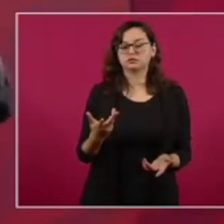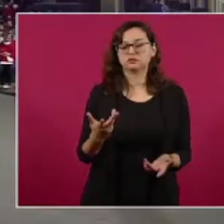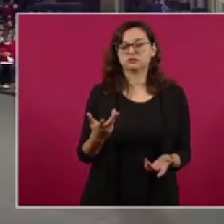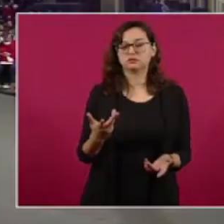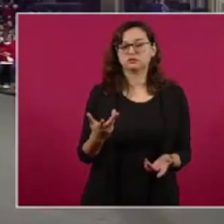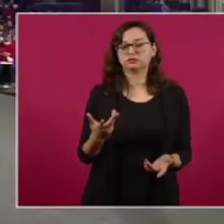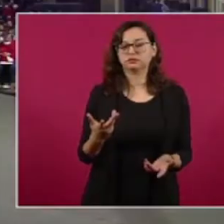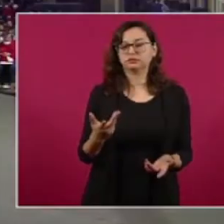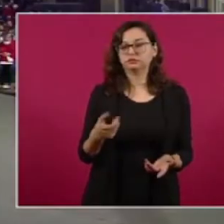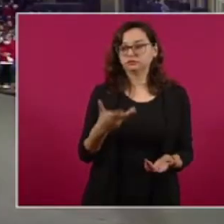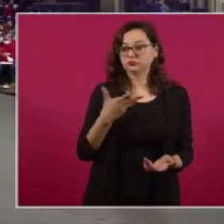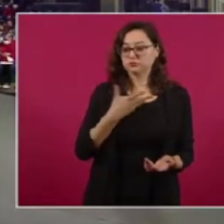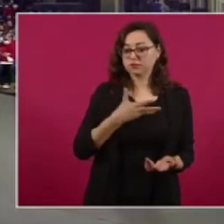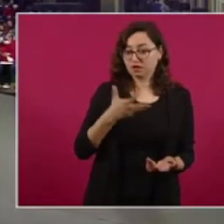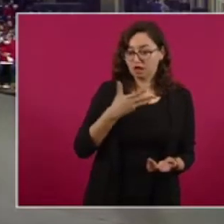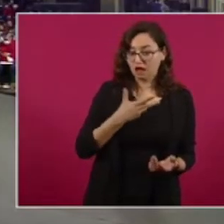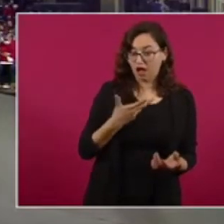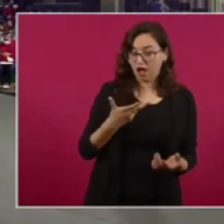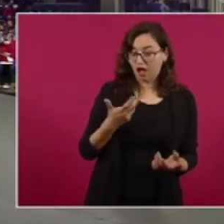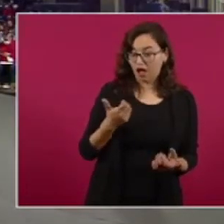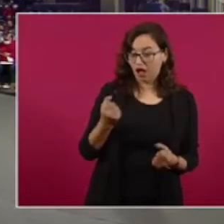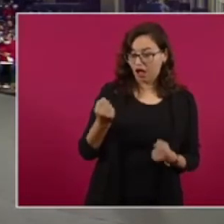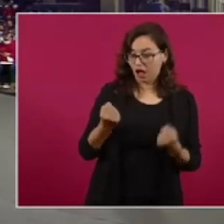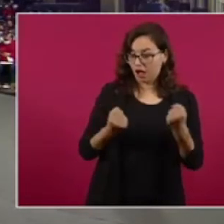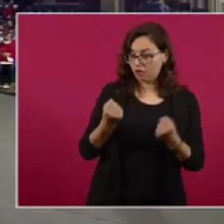un carro último modelo,